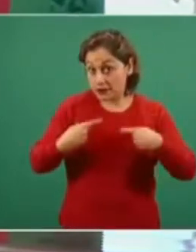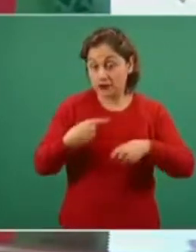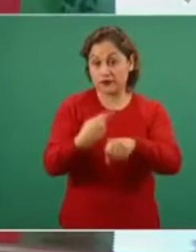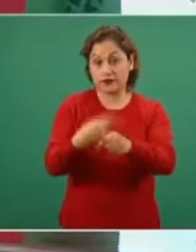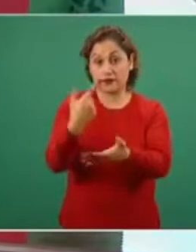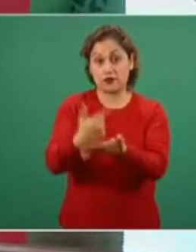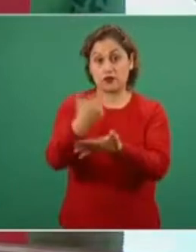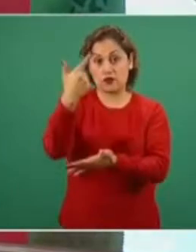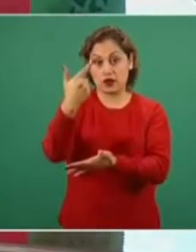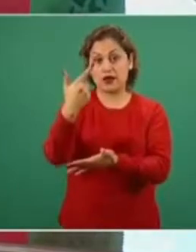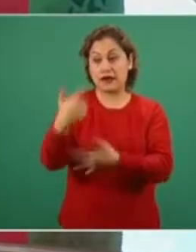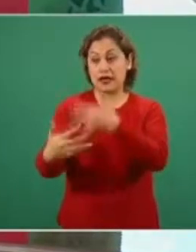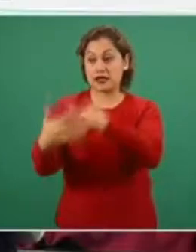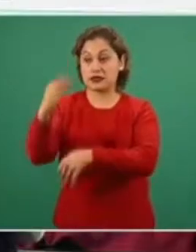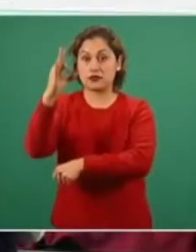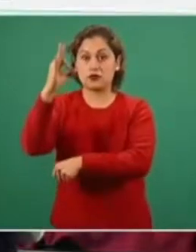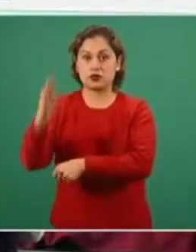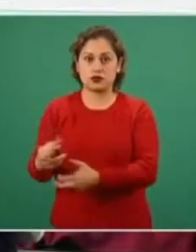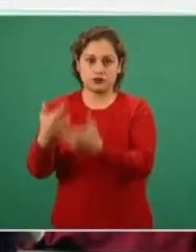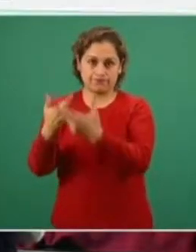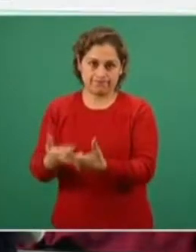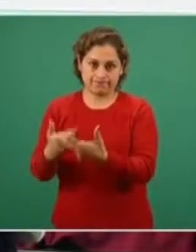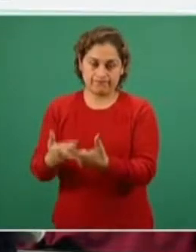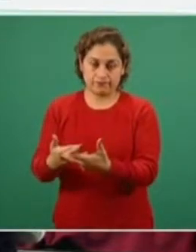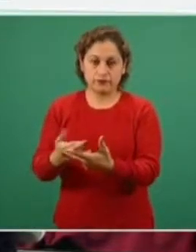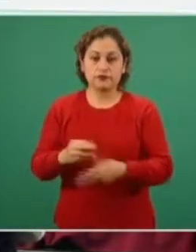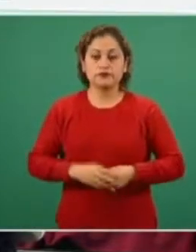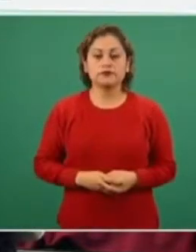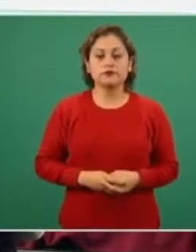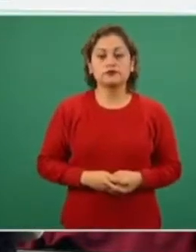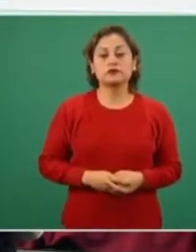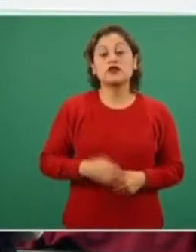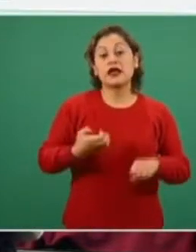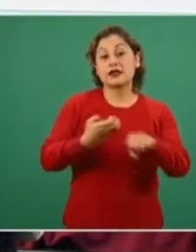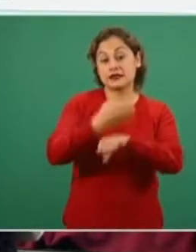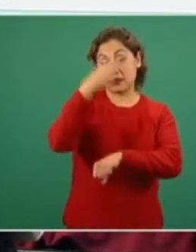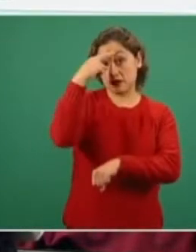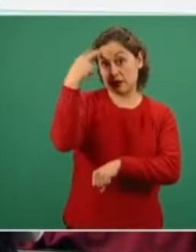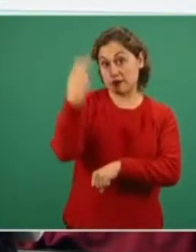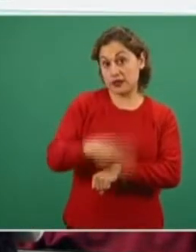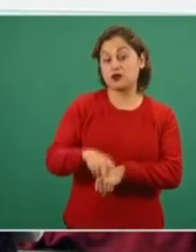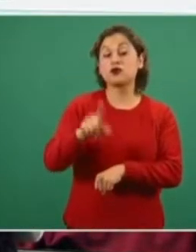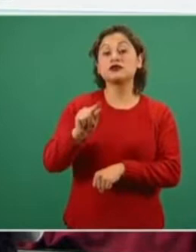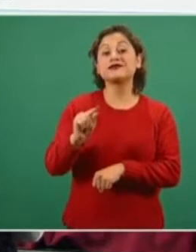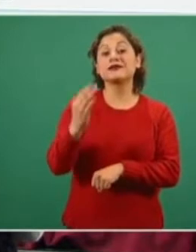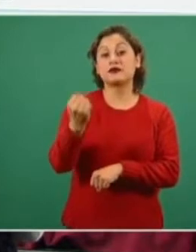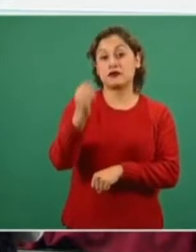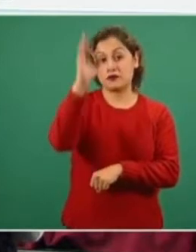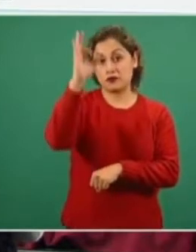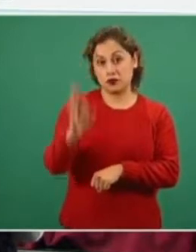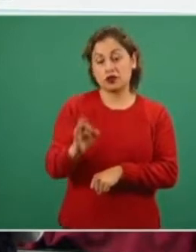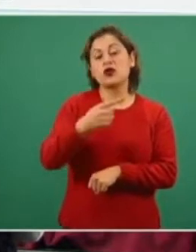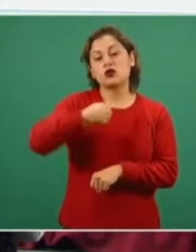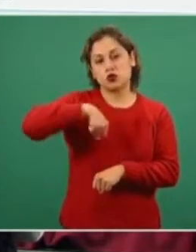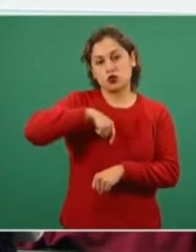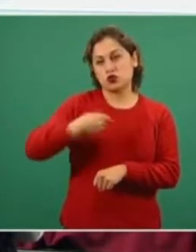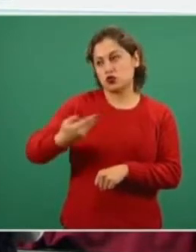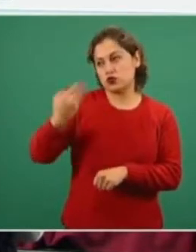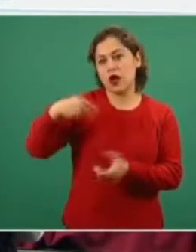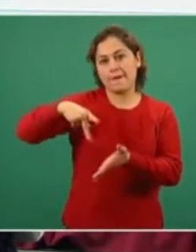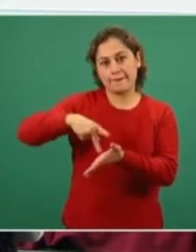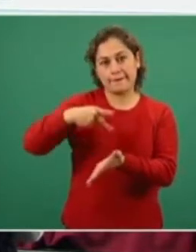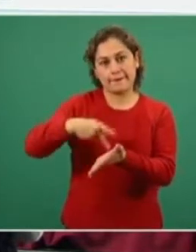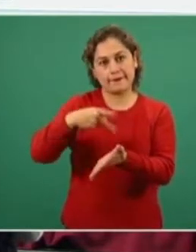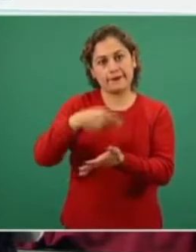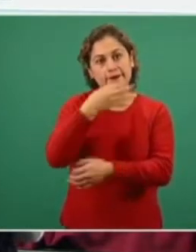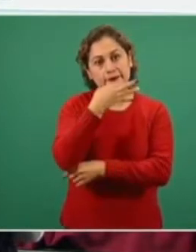queda 15% de disponibilidad. Y en Estado de México, 79%. Como también lo hemos repetido, y esto ha sido, pues